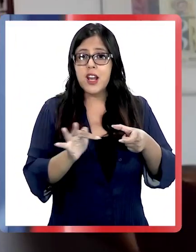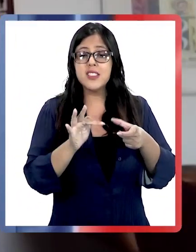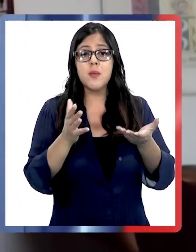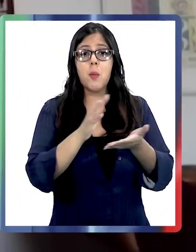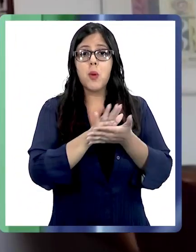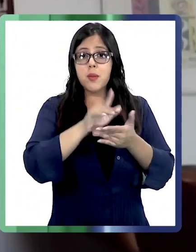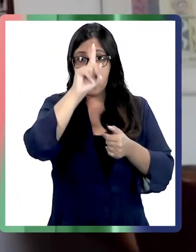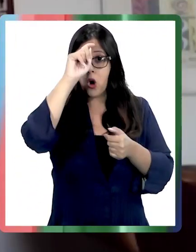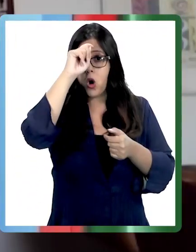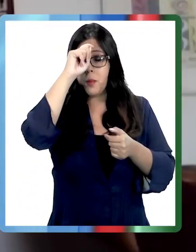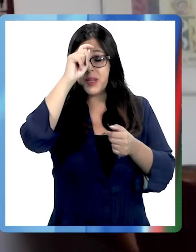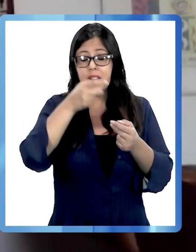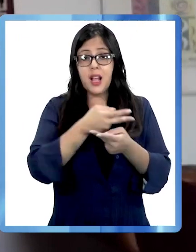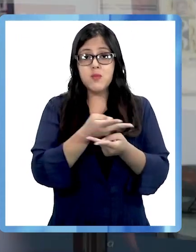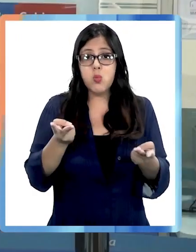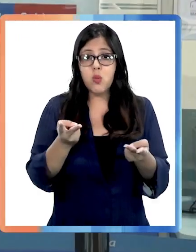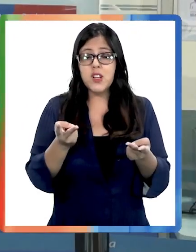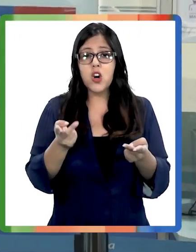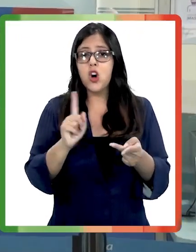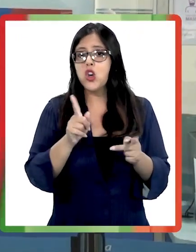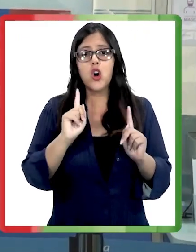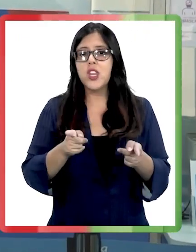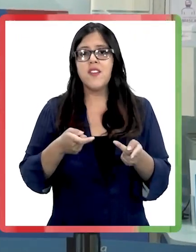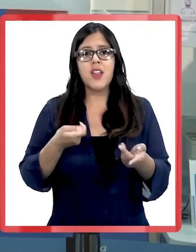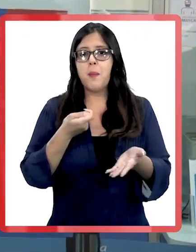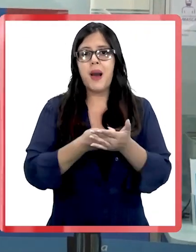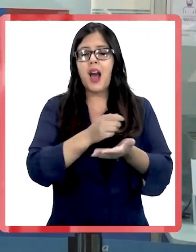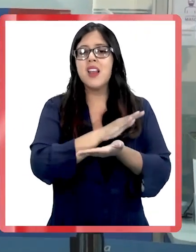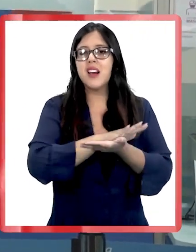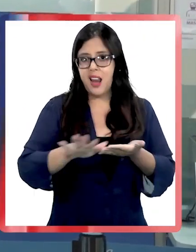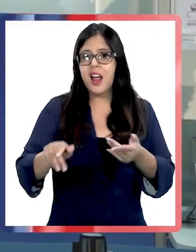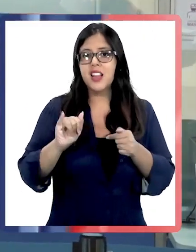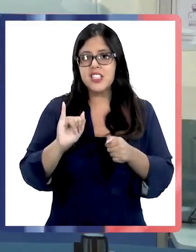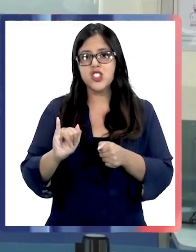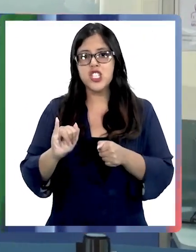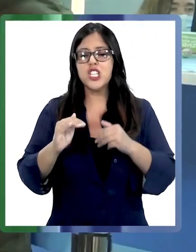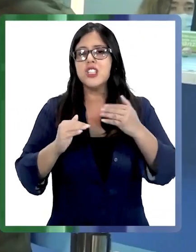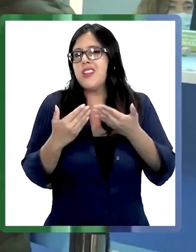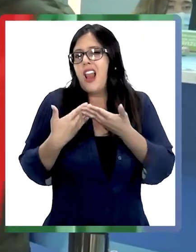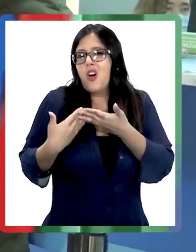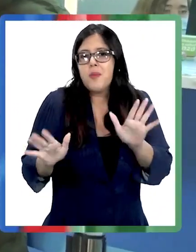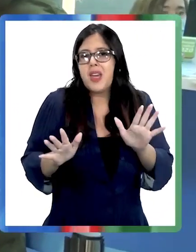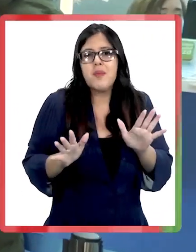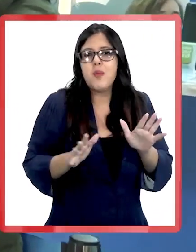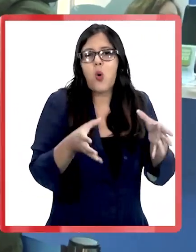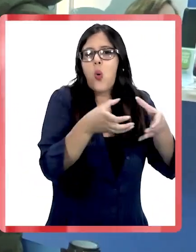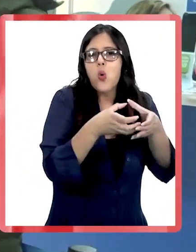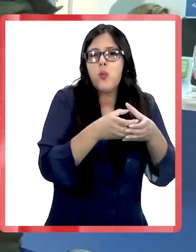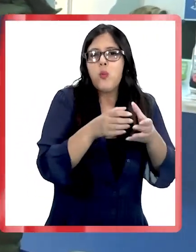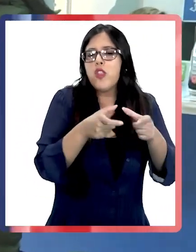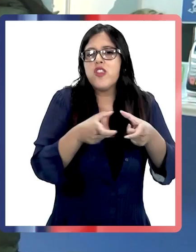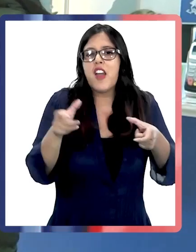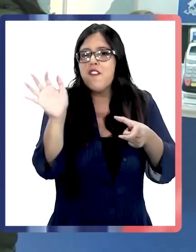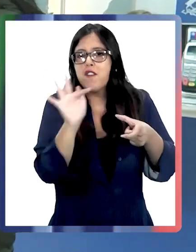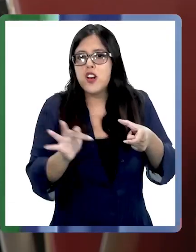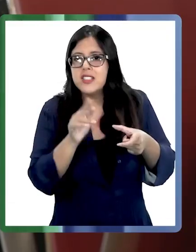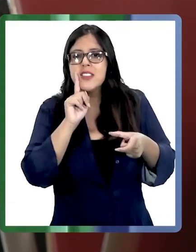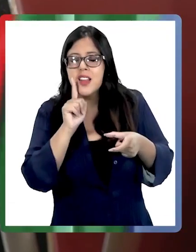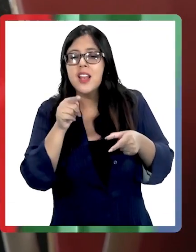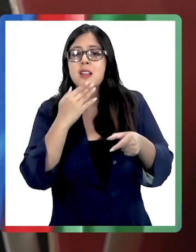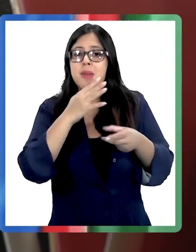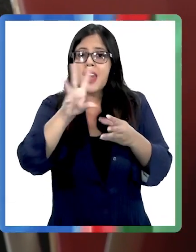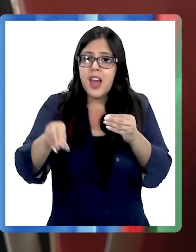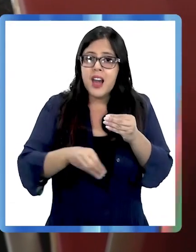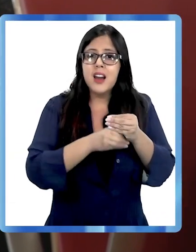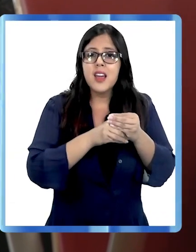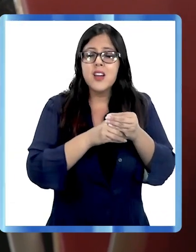en los hospitales públicos, no tienen que copagar, ahora es totalmente gratuito, independiente del tramo de FONASA en el cual estén. Además, se ha agregado